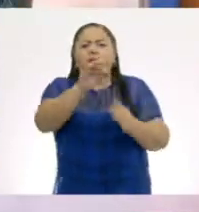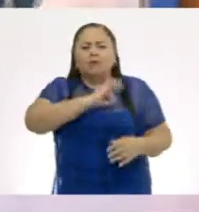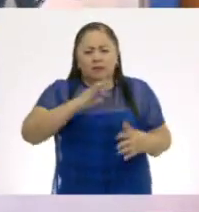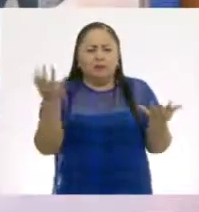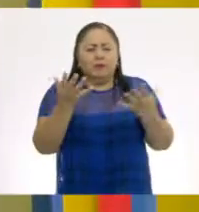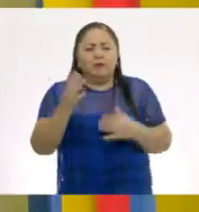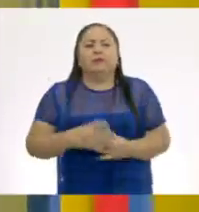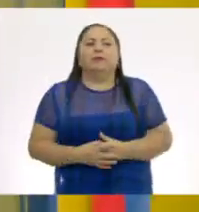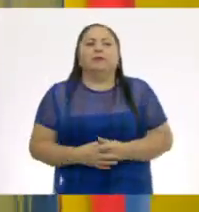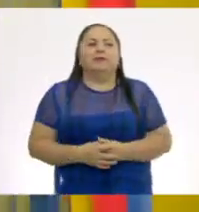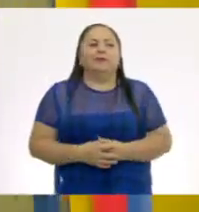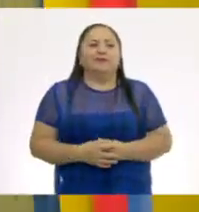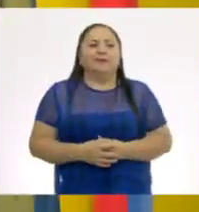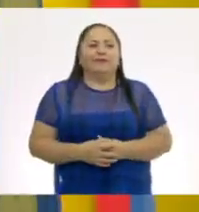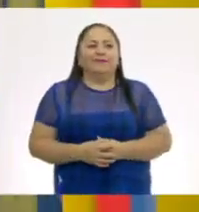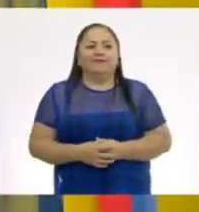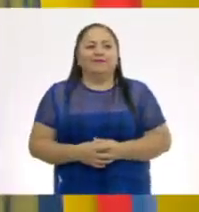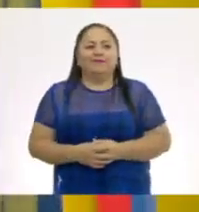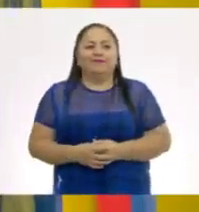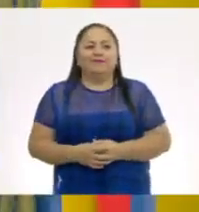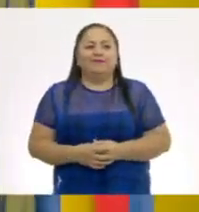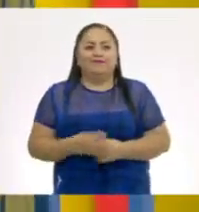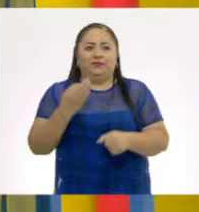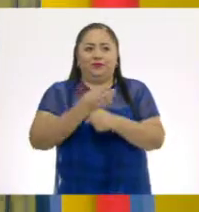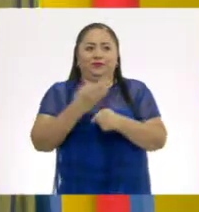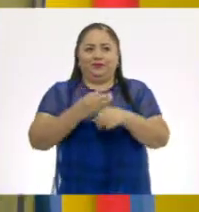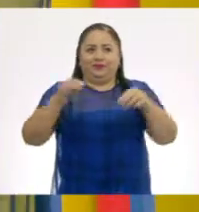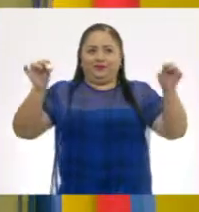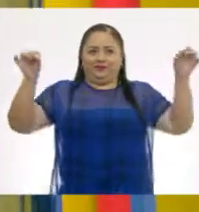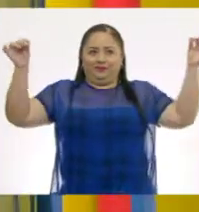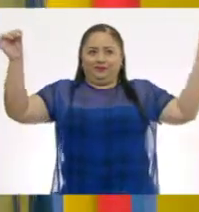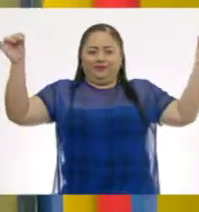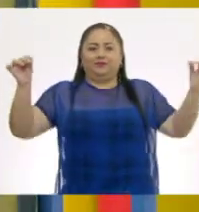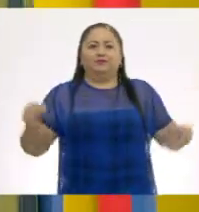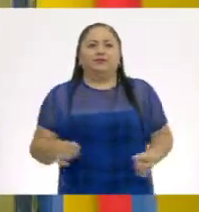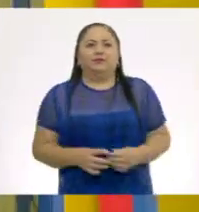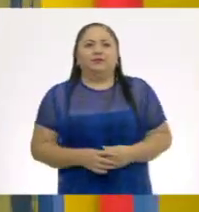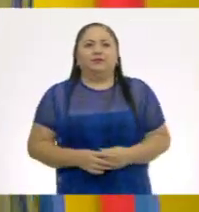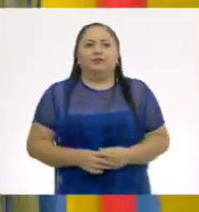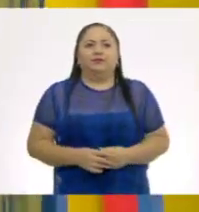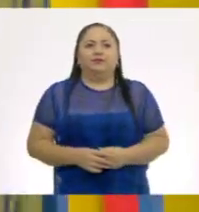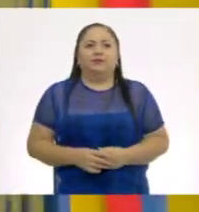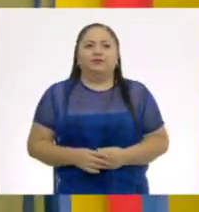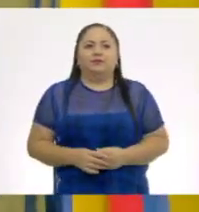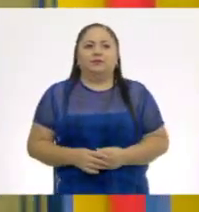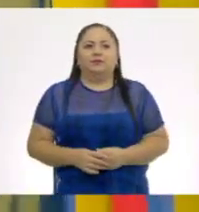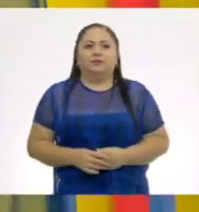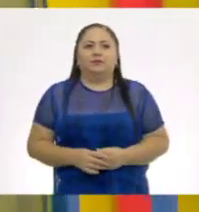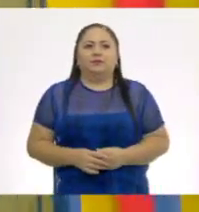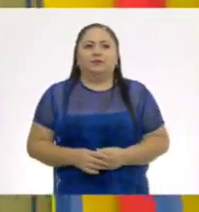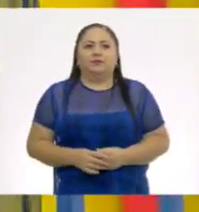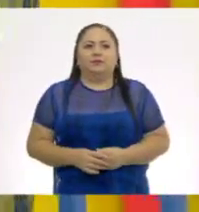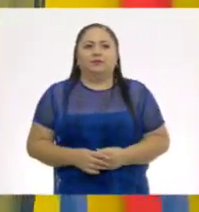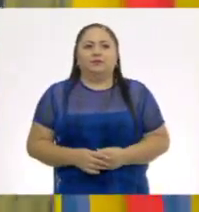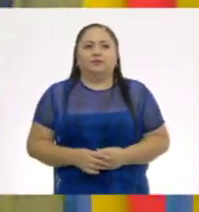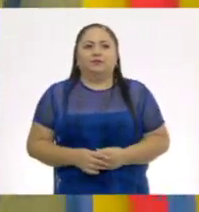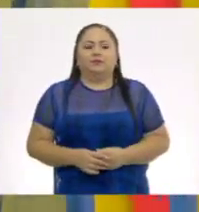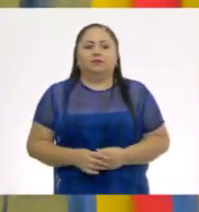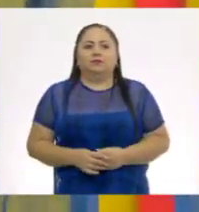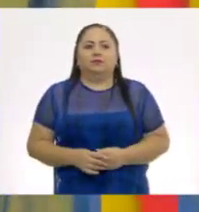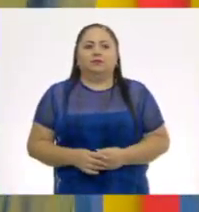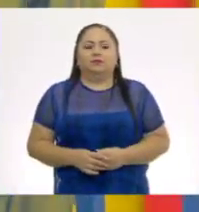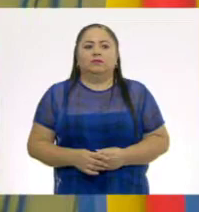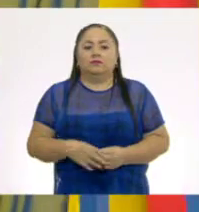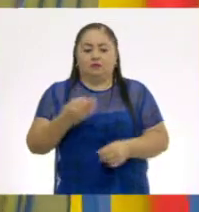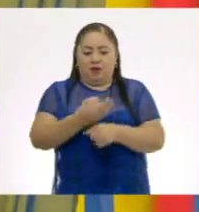casita. La vamos a poner aquí enfrente. Ajá. Yo ya la puse. Y la vamos